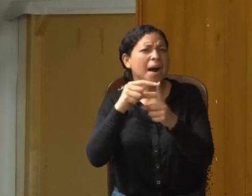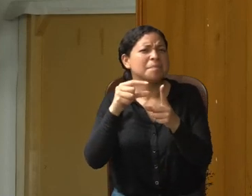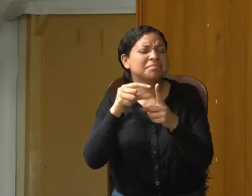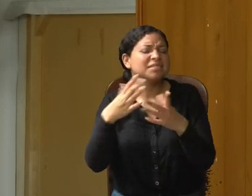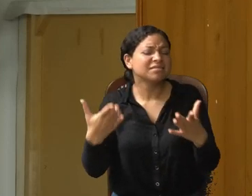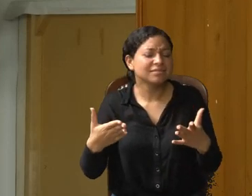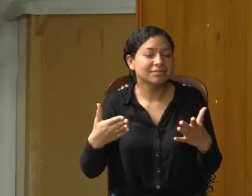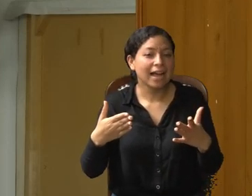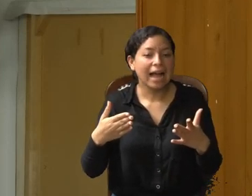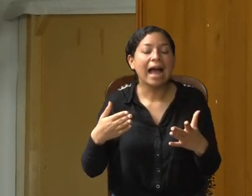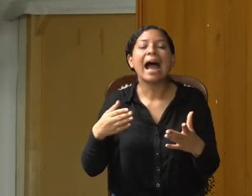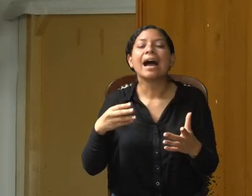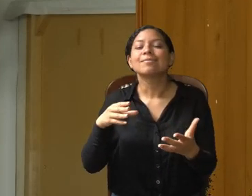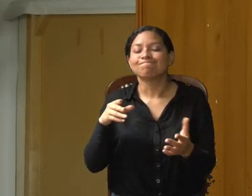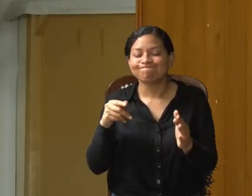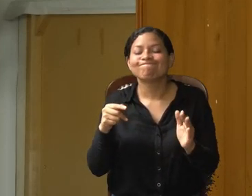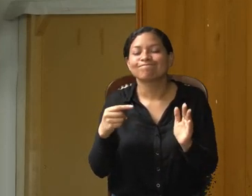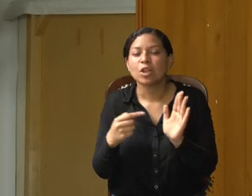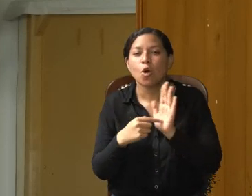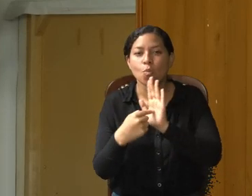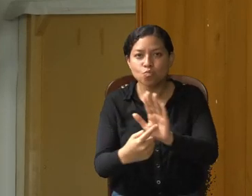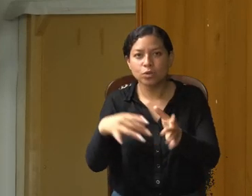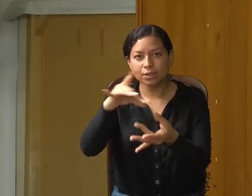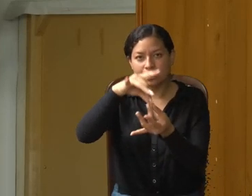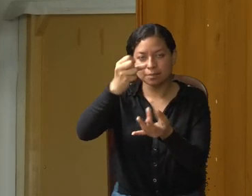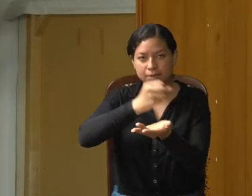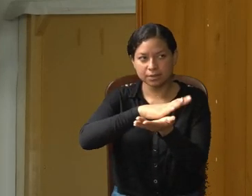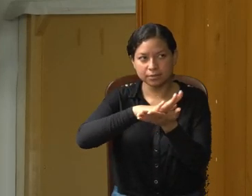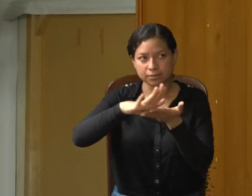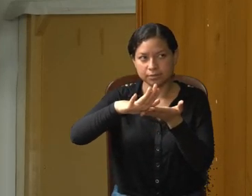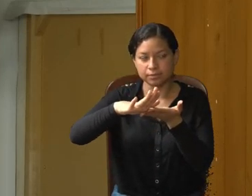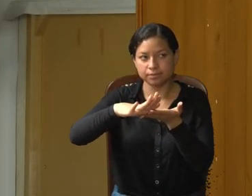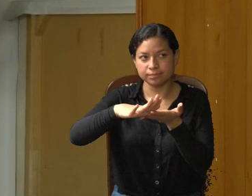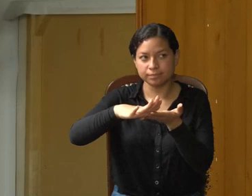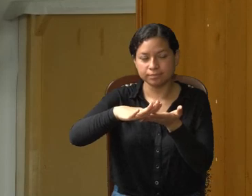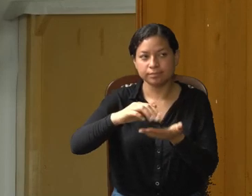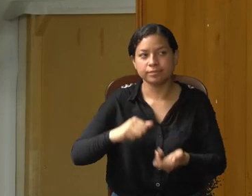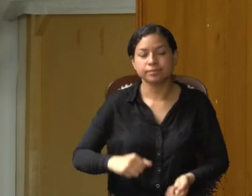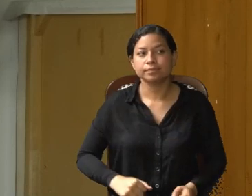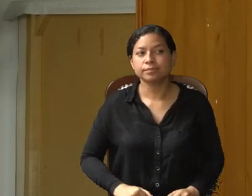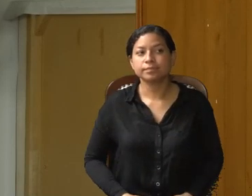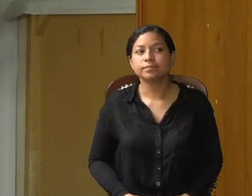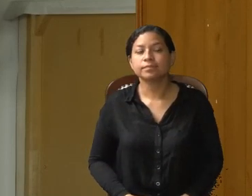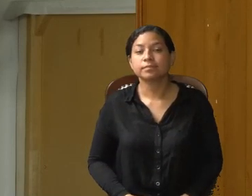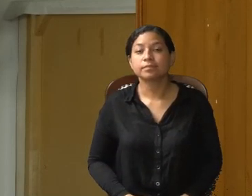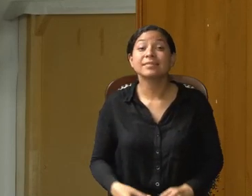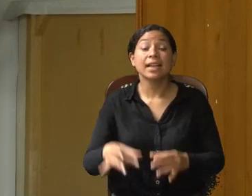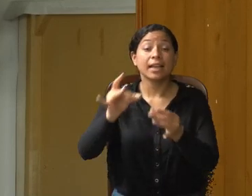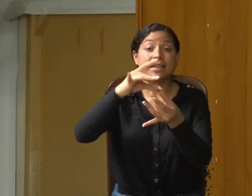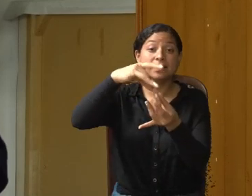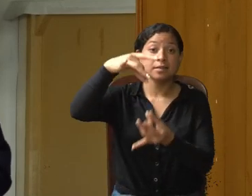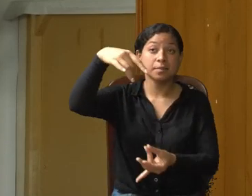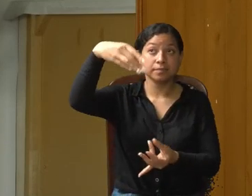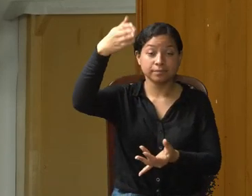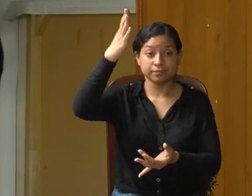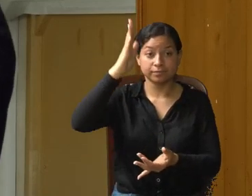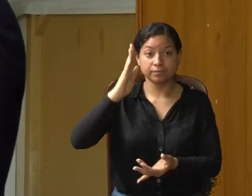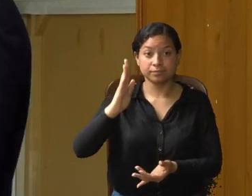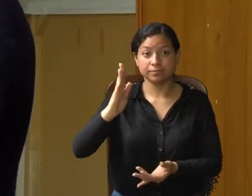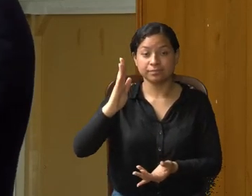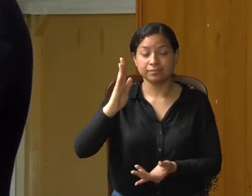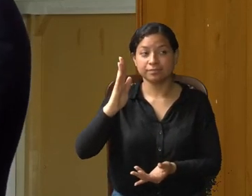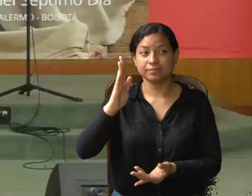al Espíritu Santo, que en este caso está traducido como ¿qué? El Espíritu de Dios.